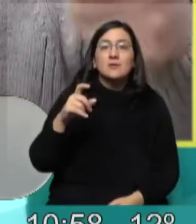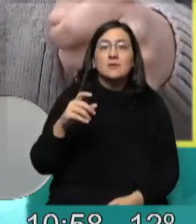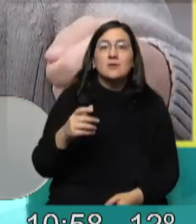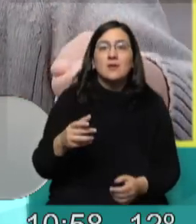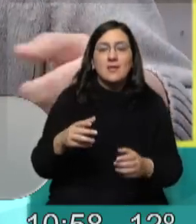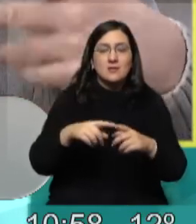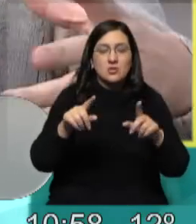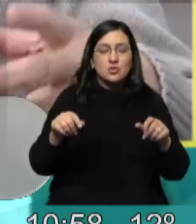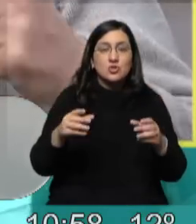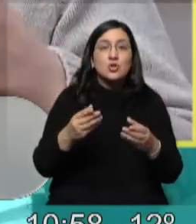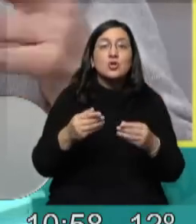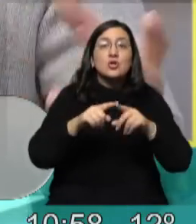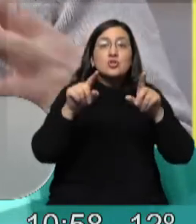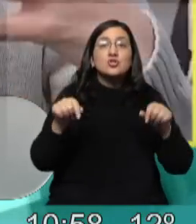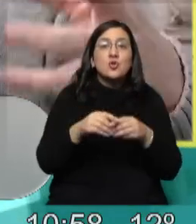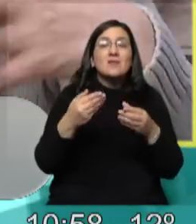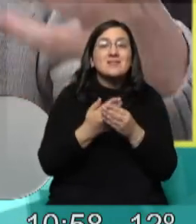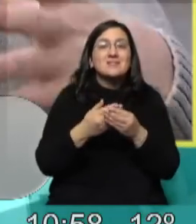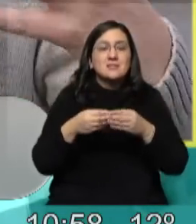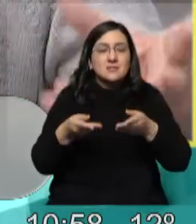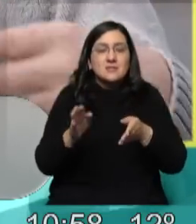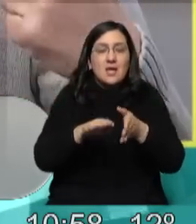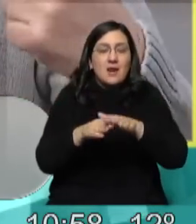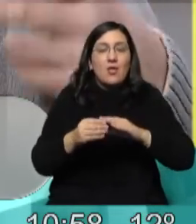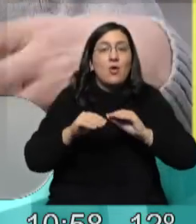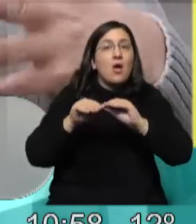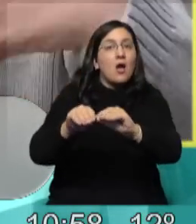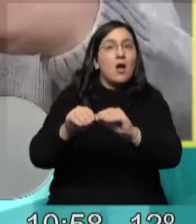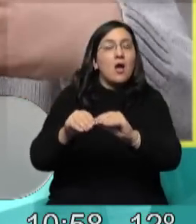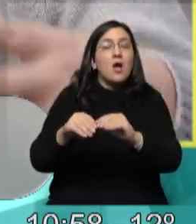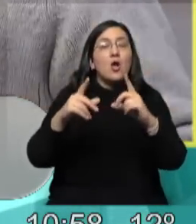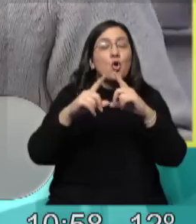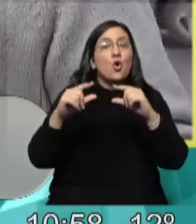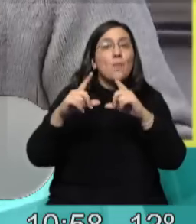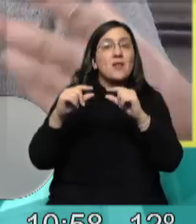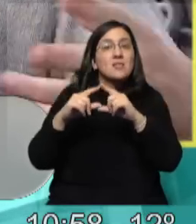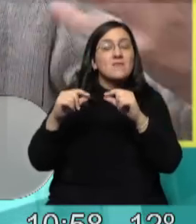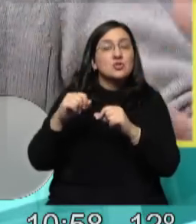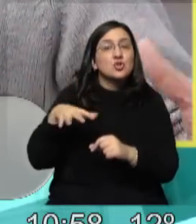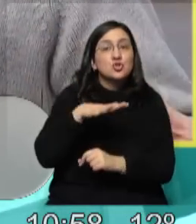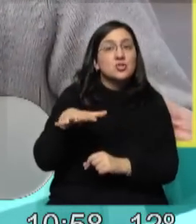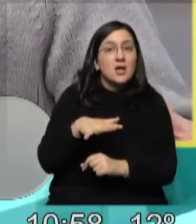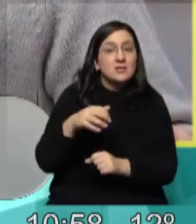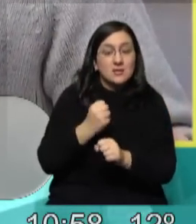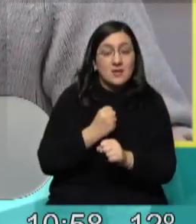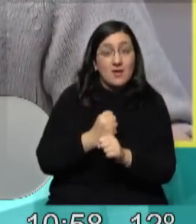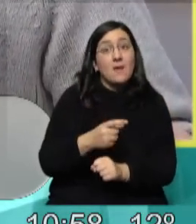sobres cerrados a las cooperativas sociales, que son unas cooperativas que trabajan para OCE